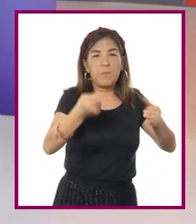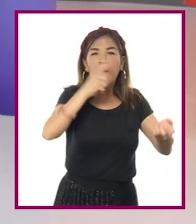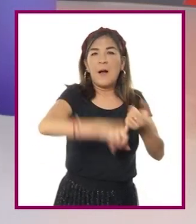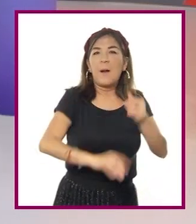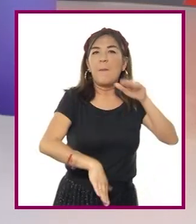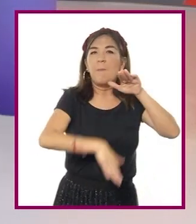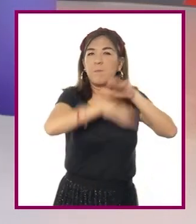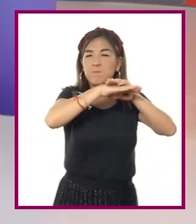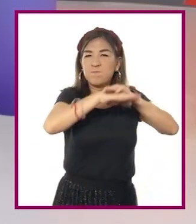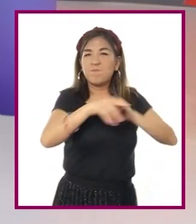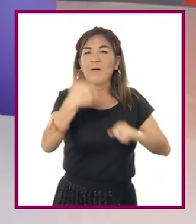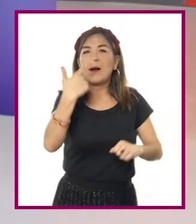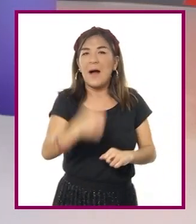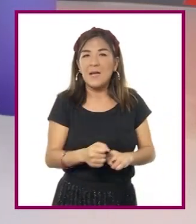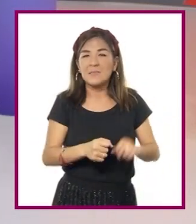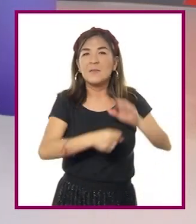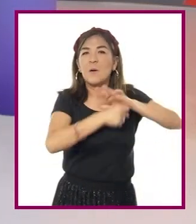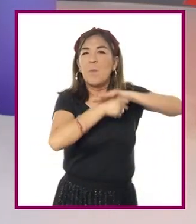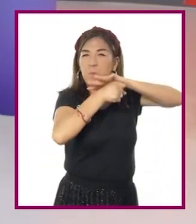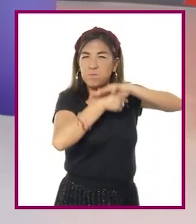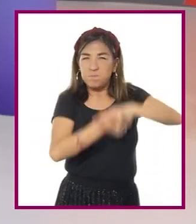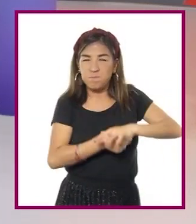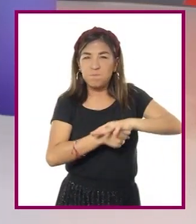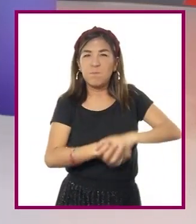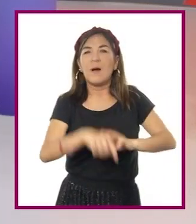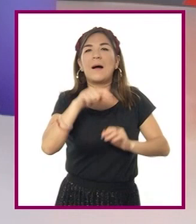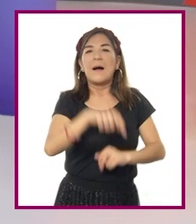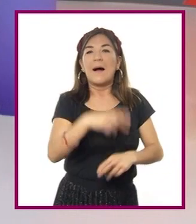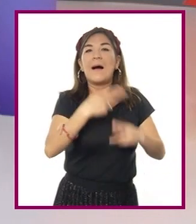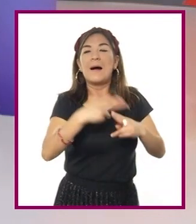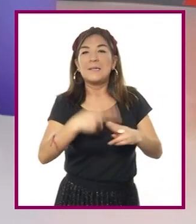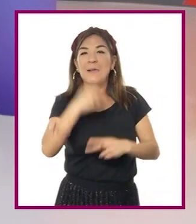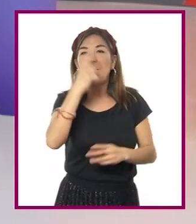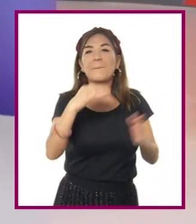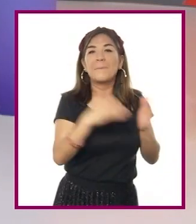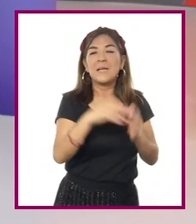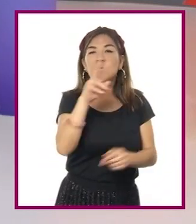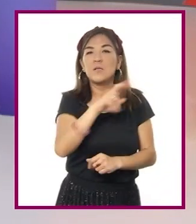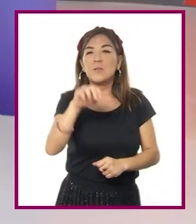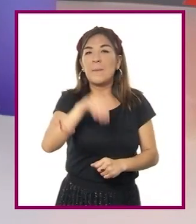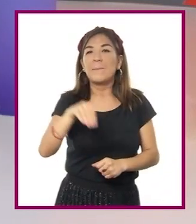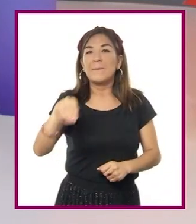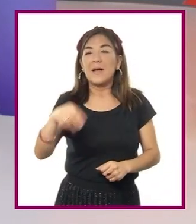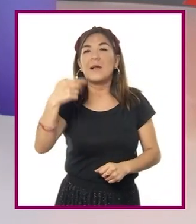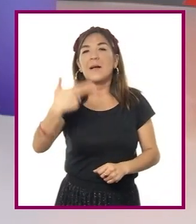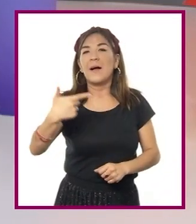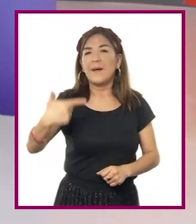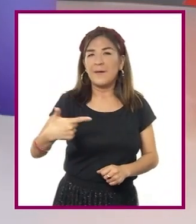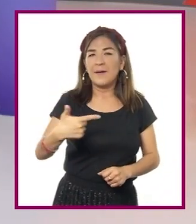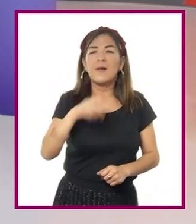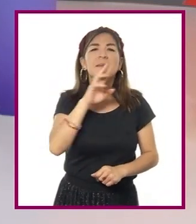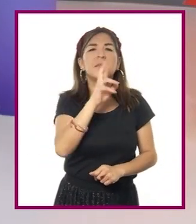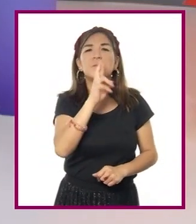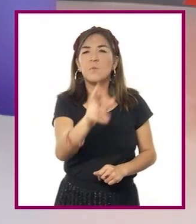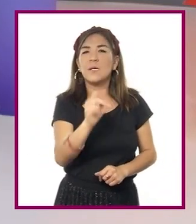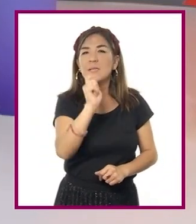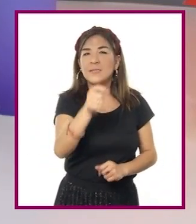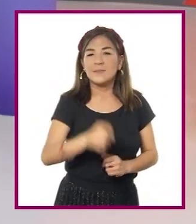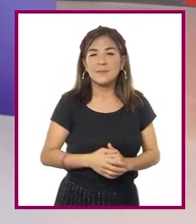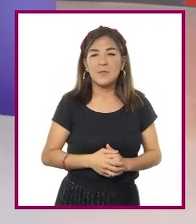si aumentamos la presión hasta 1200 milímetros de mercurio? La respuesta